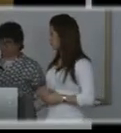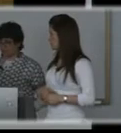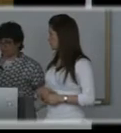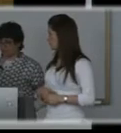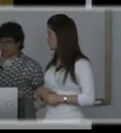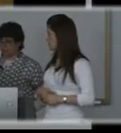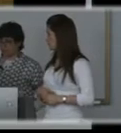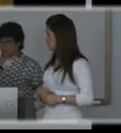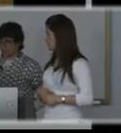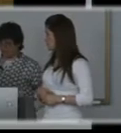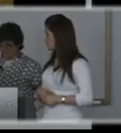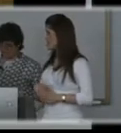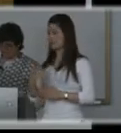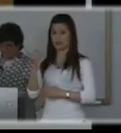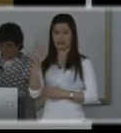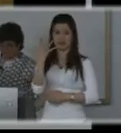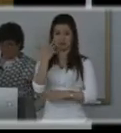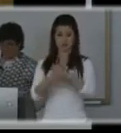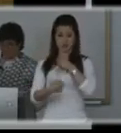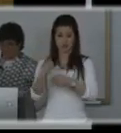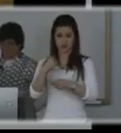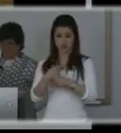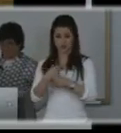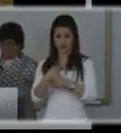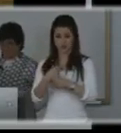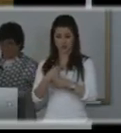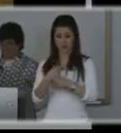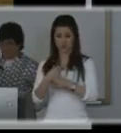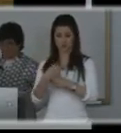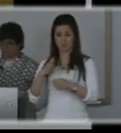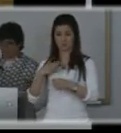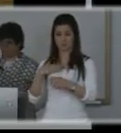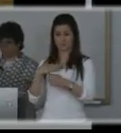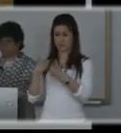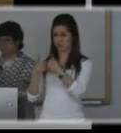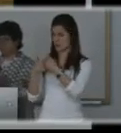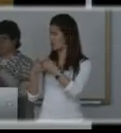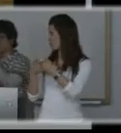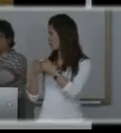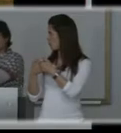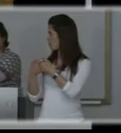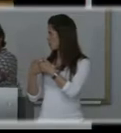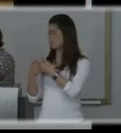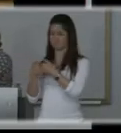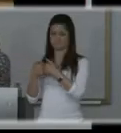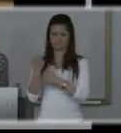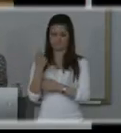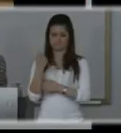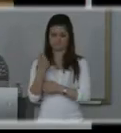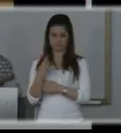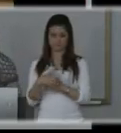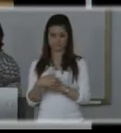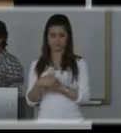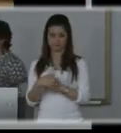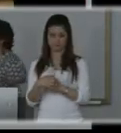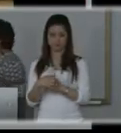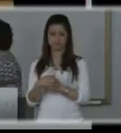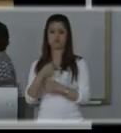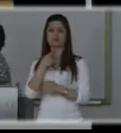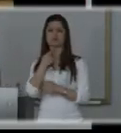hace 5 años mi novio y hace 7 años en pareja. Y me encanta